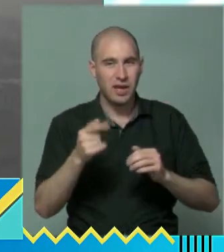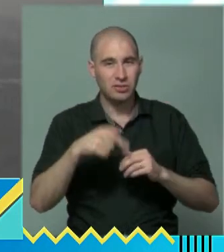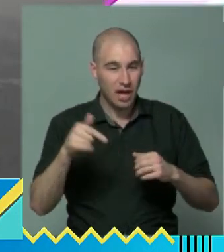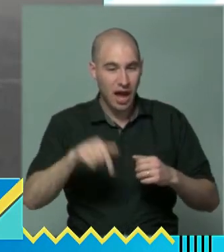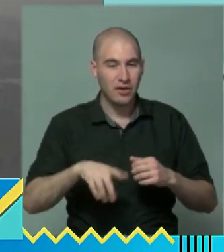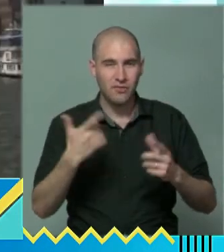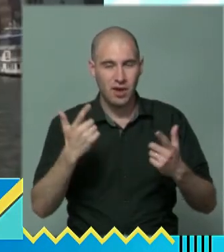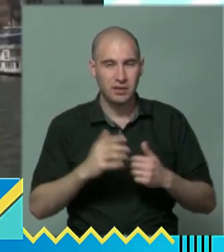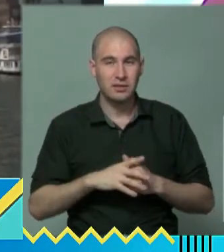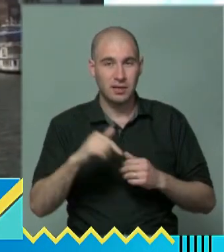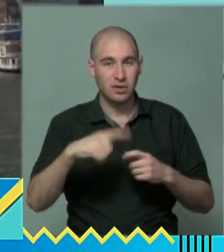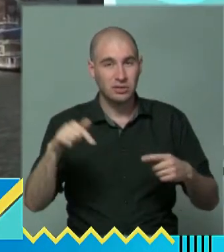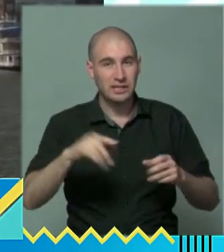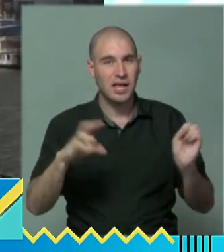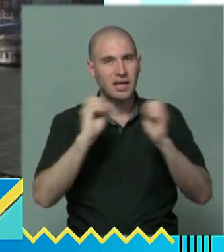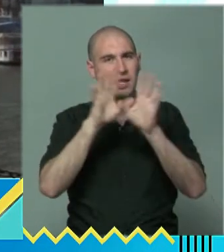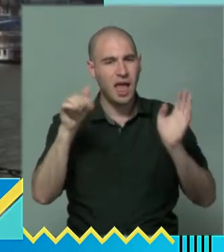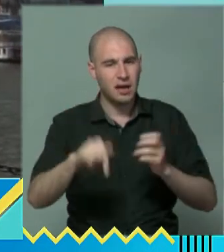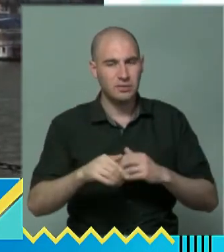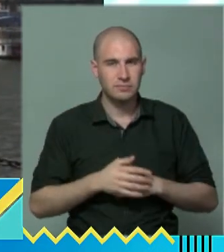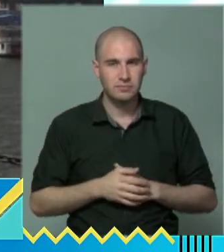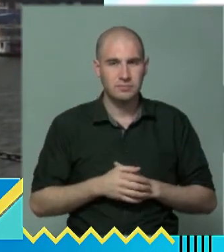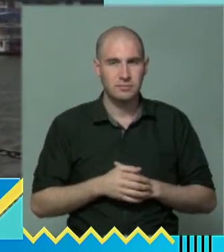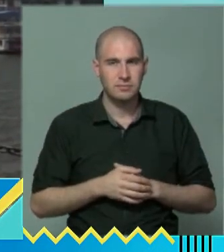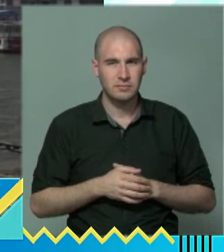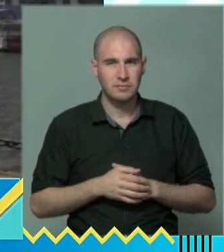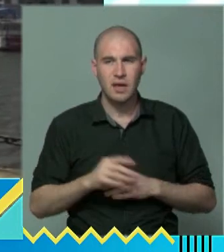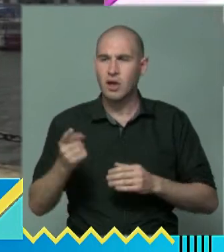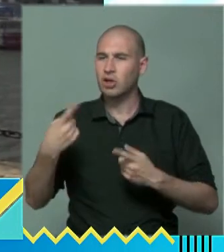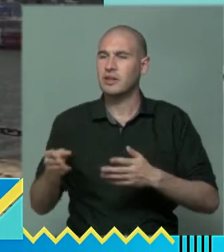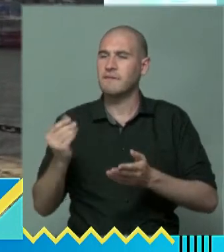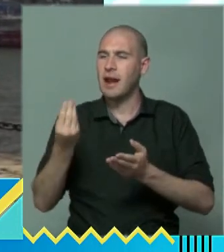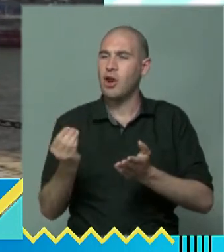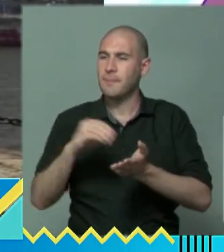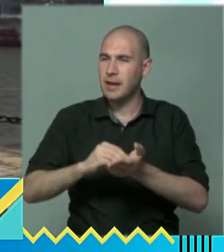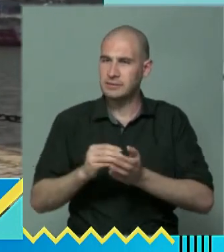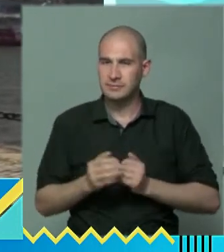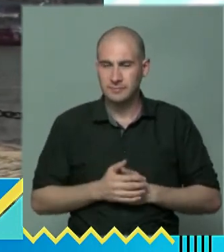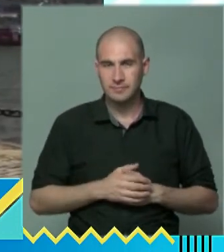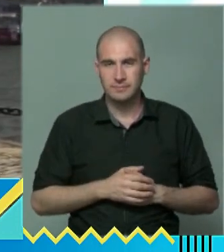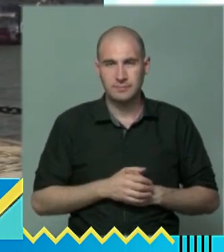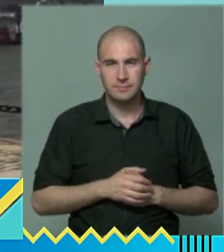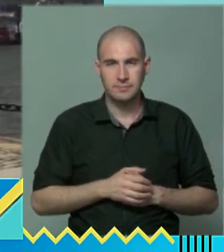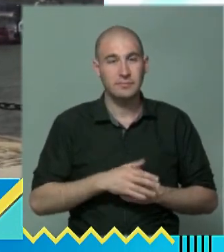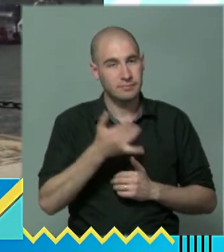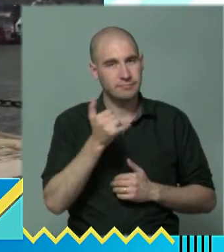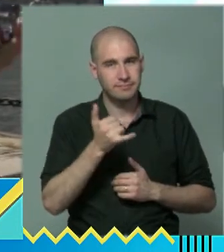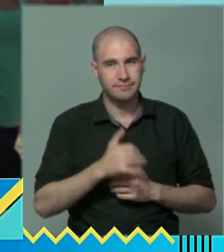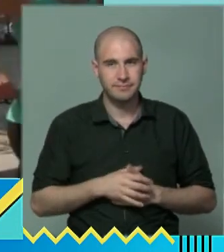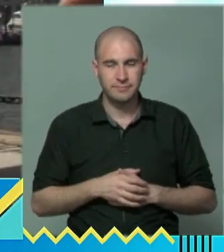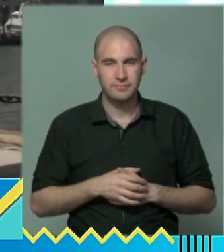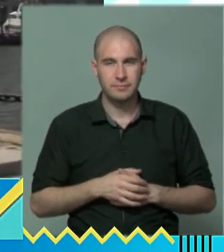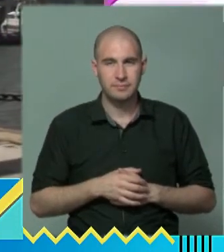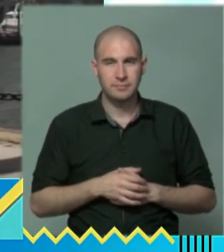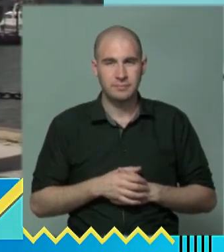era, que es esto, ser transparentes. Claro, le da un plus, le da un valor, evidentemente. Sí, exacto. Los